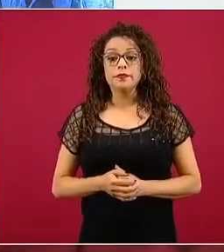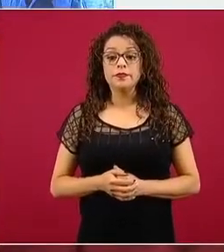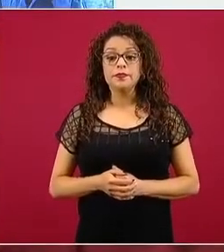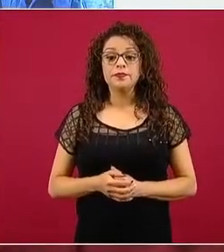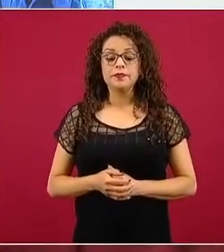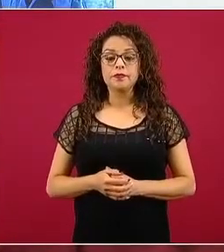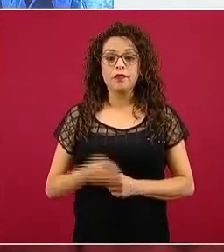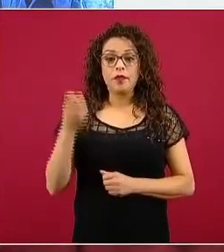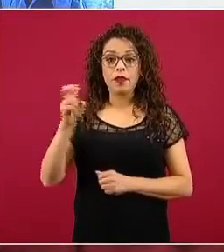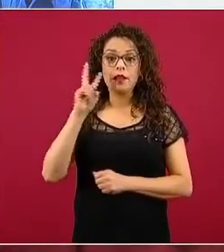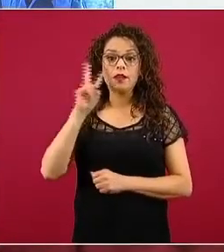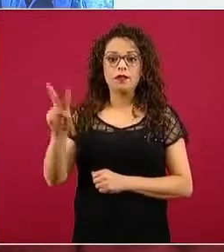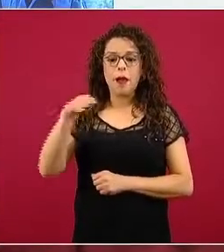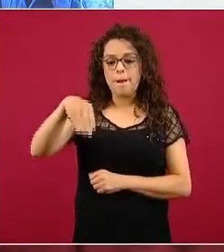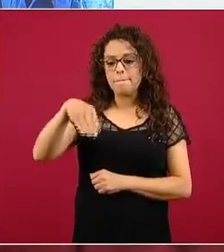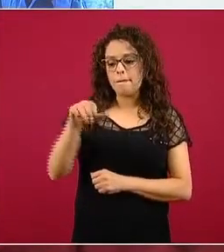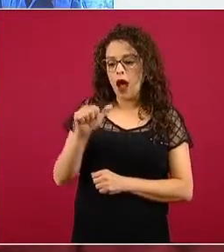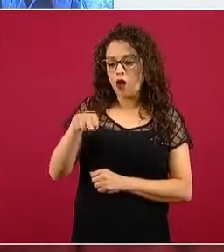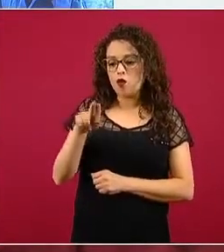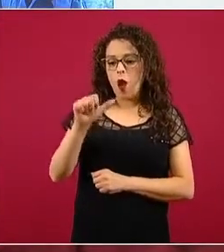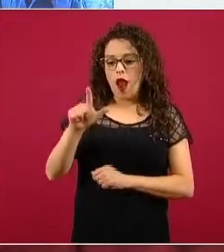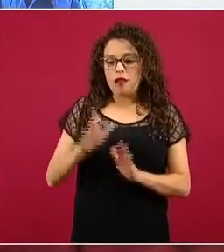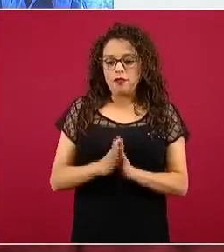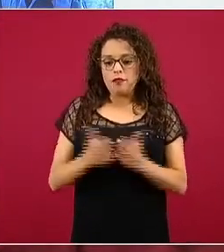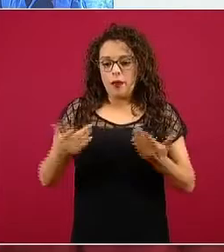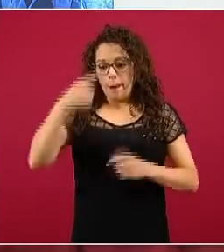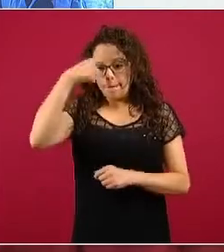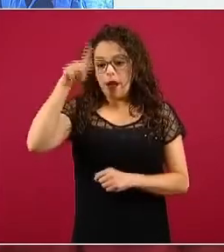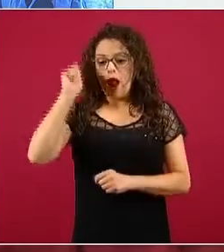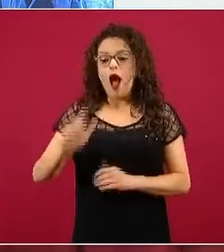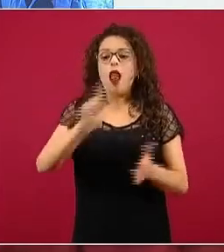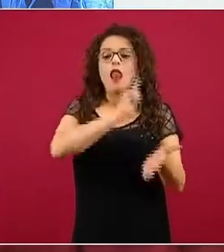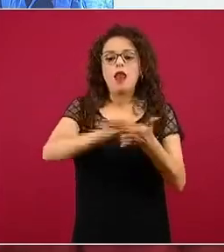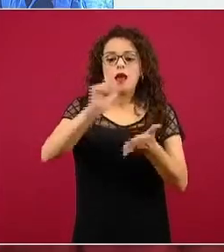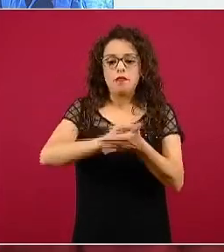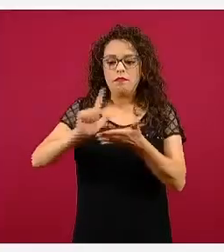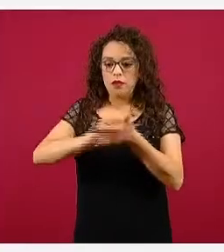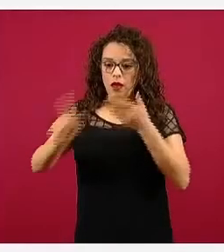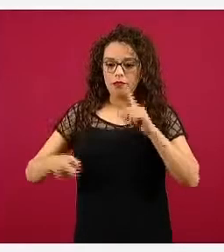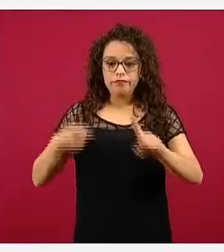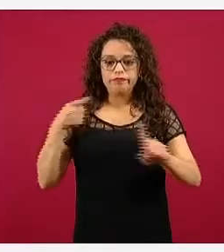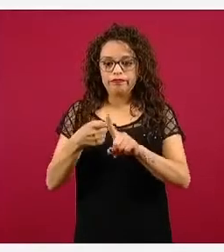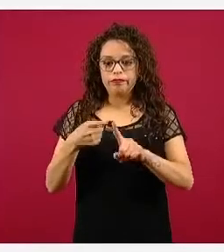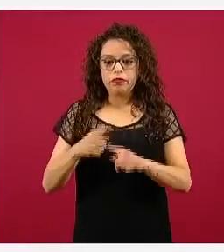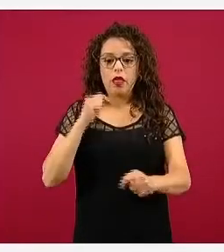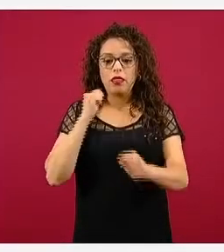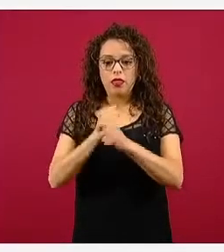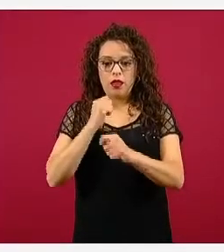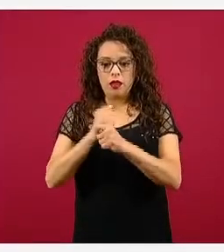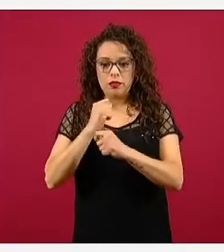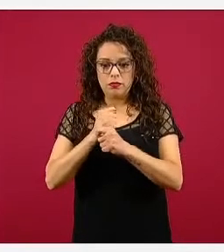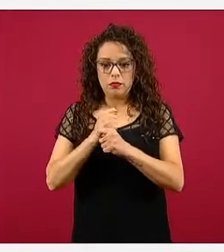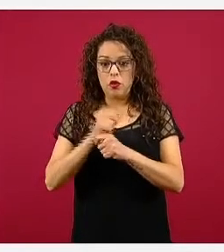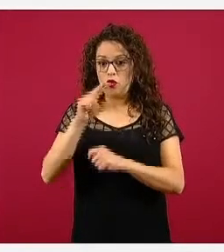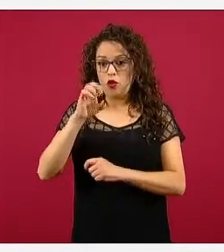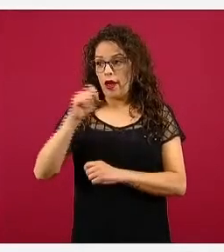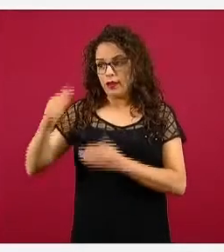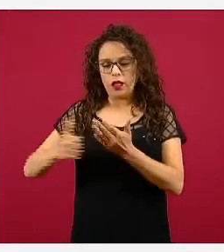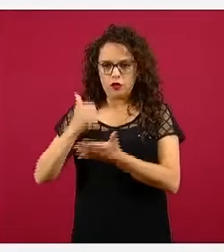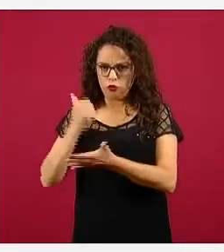Estos son los manuales que hicimos para hacer la limpieza dirigido al transporte concesionado, que no es directamente operado por la ciudad, pero